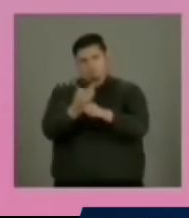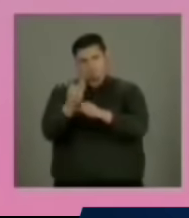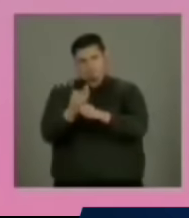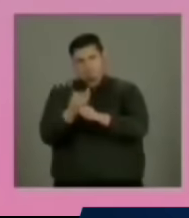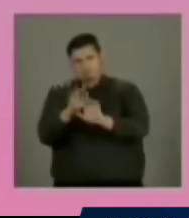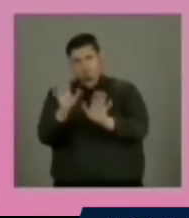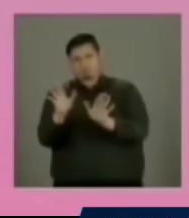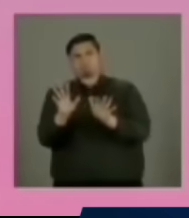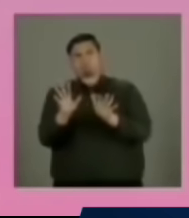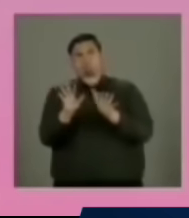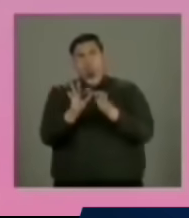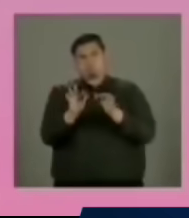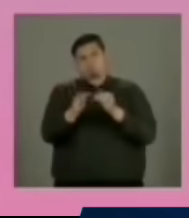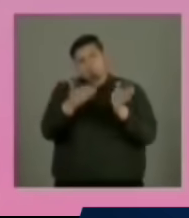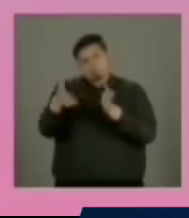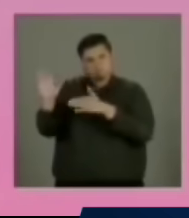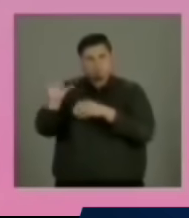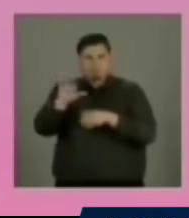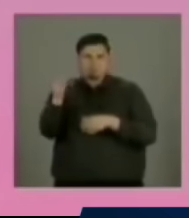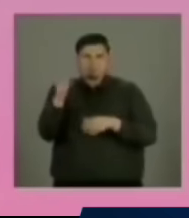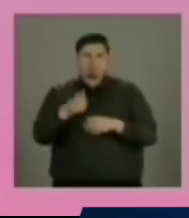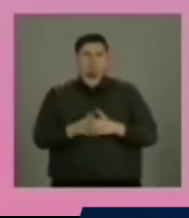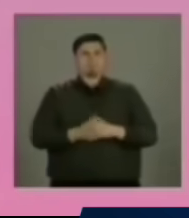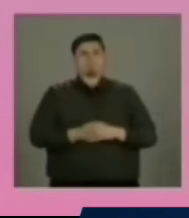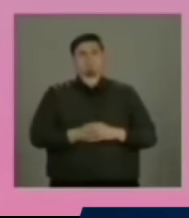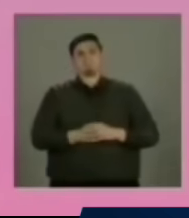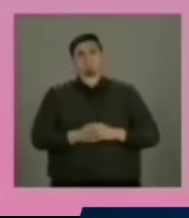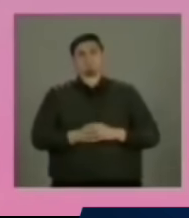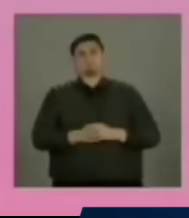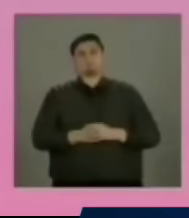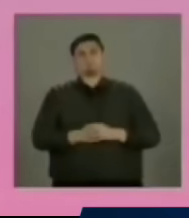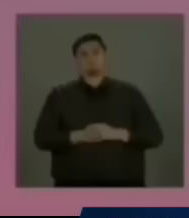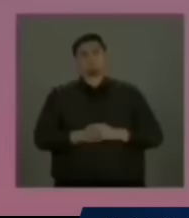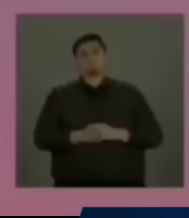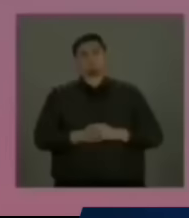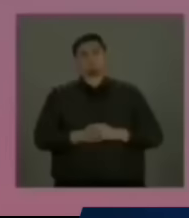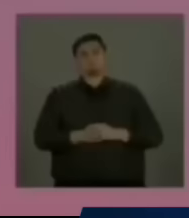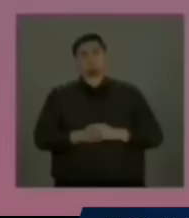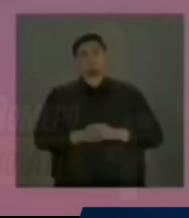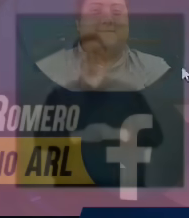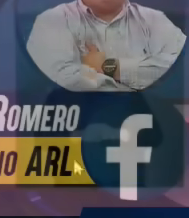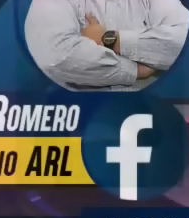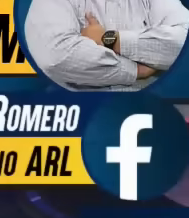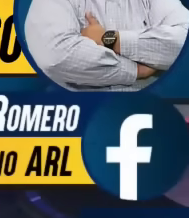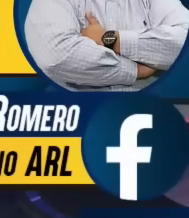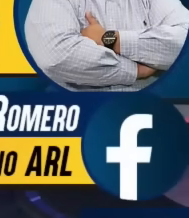permanente acaba de violentar a enseguida vamos a tener